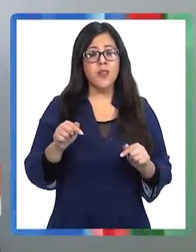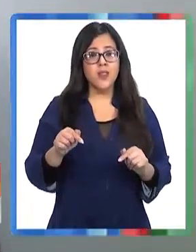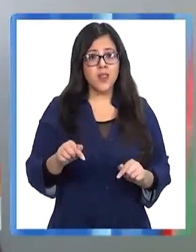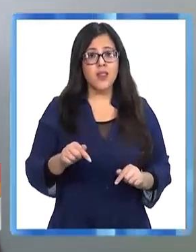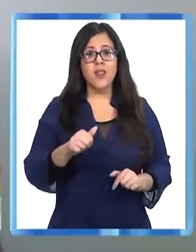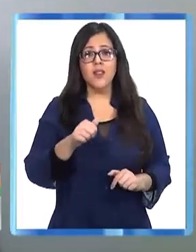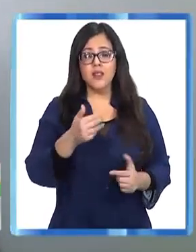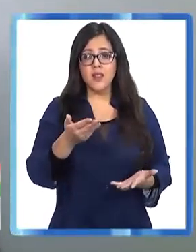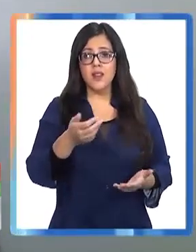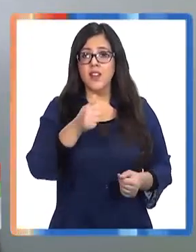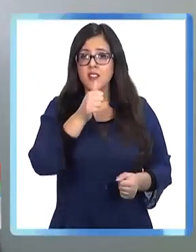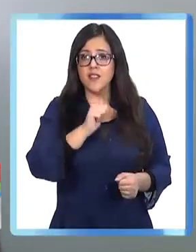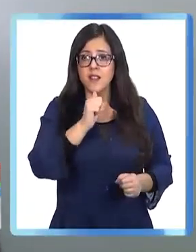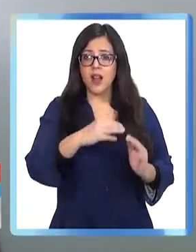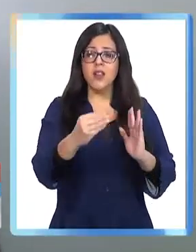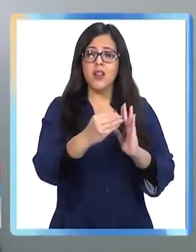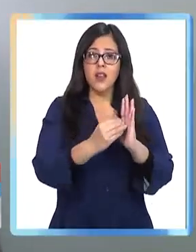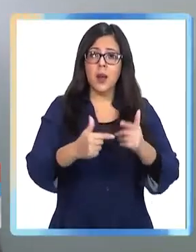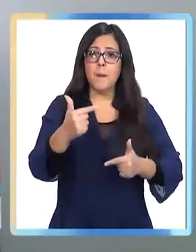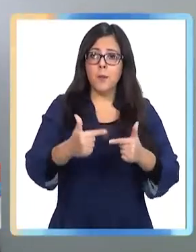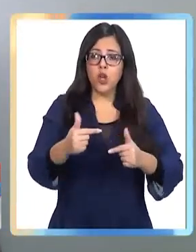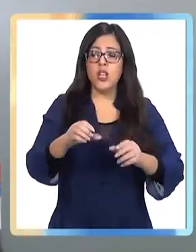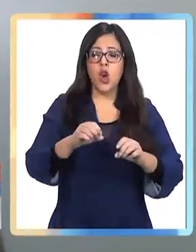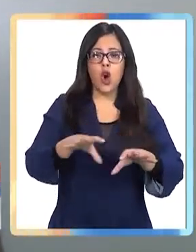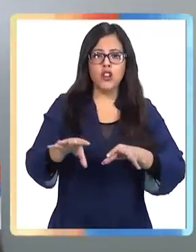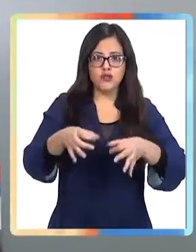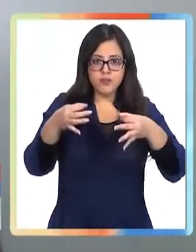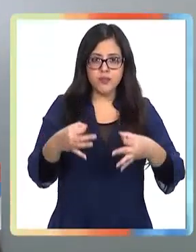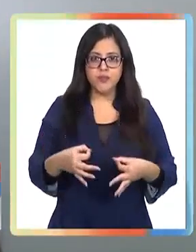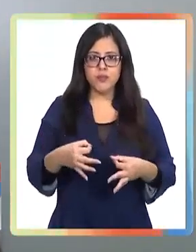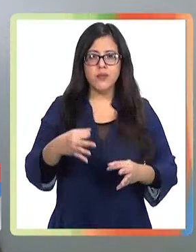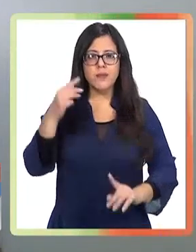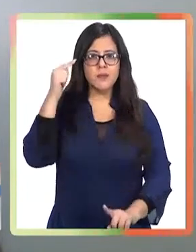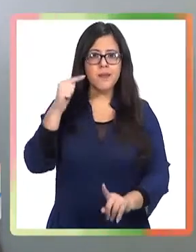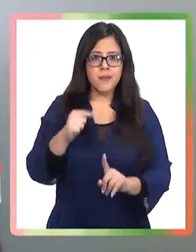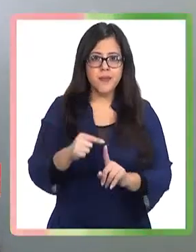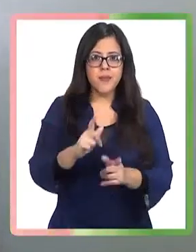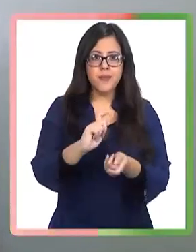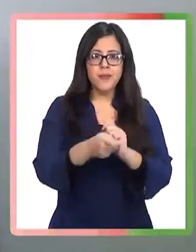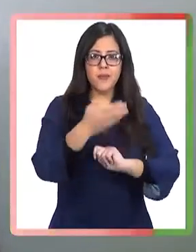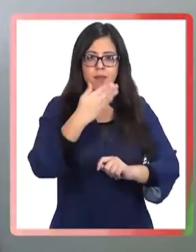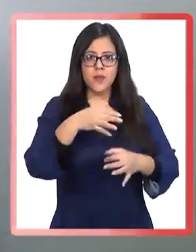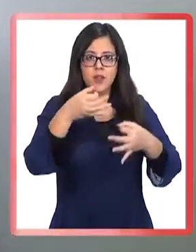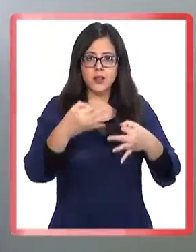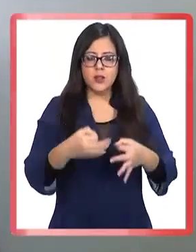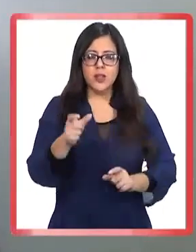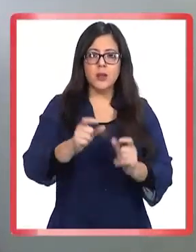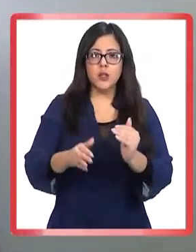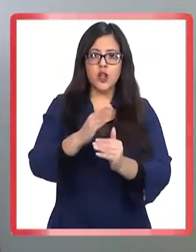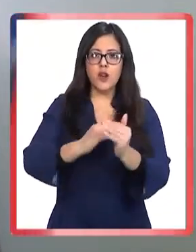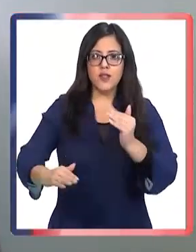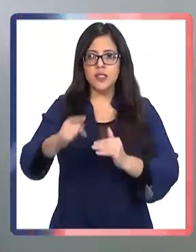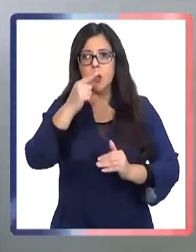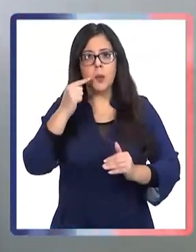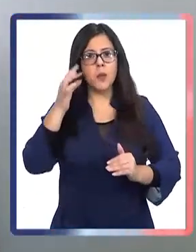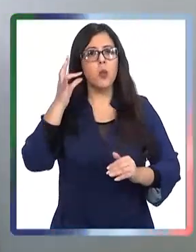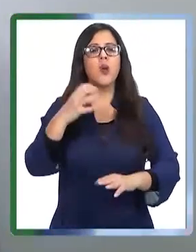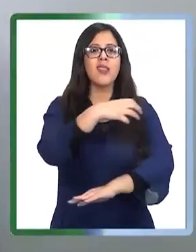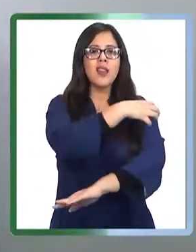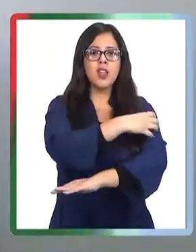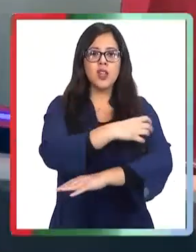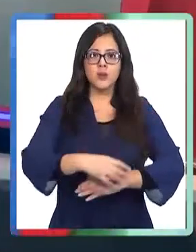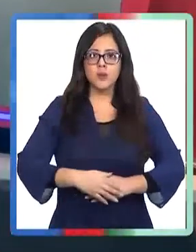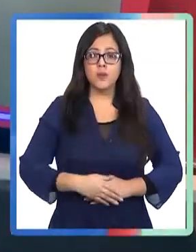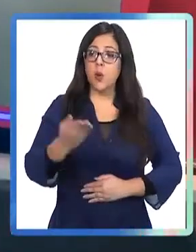aún estamos a la espera de políticas o de acciones concretas que vayan dirigidos a mejorar la seguridad de los vecinos y vecinas de la